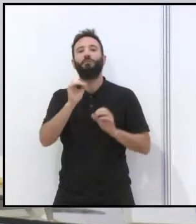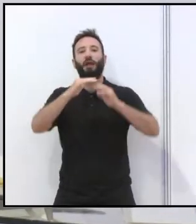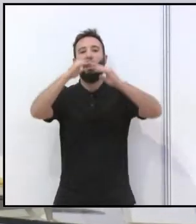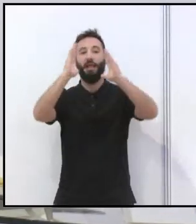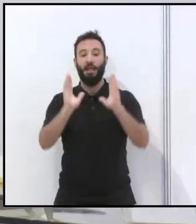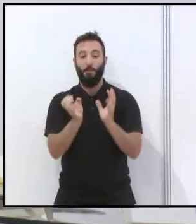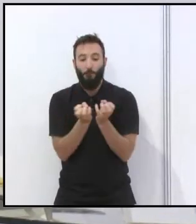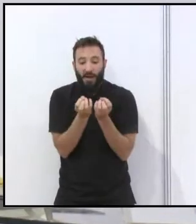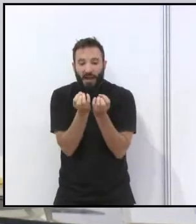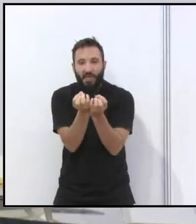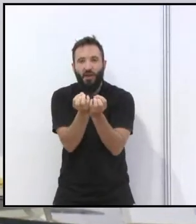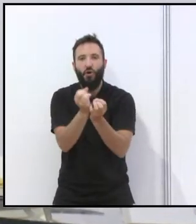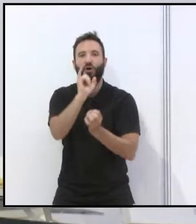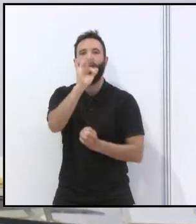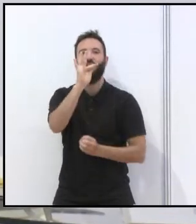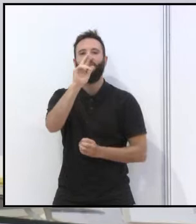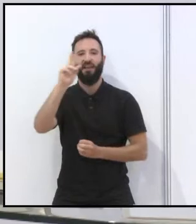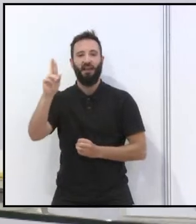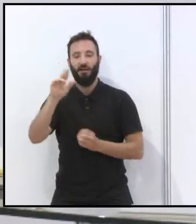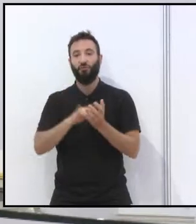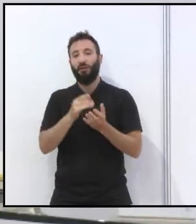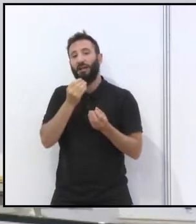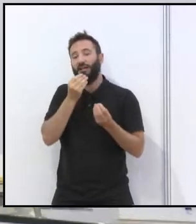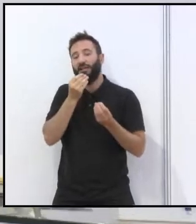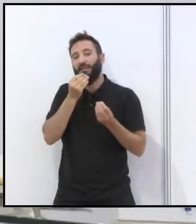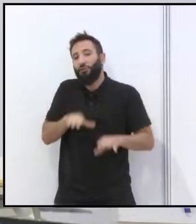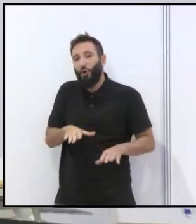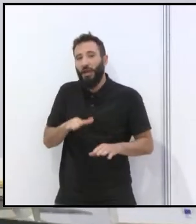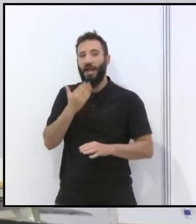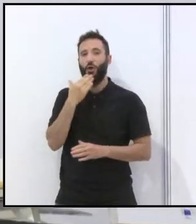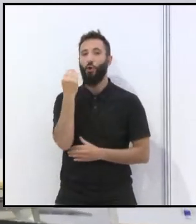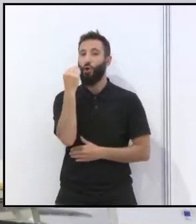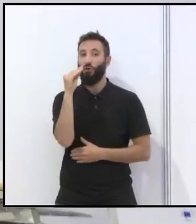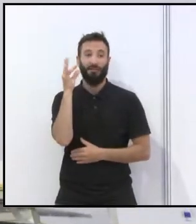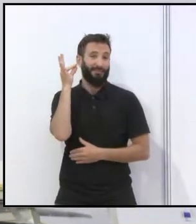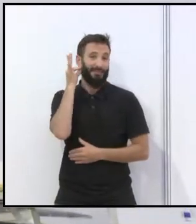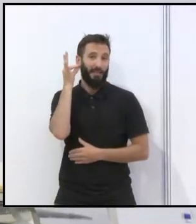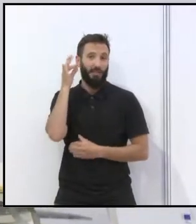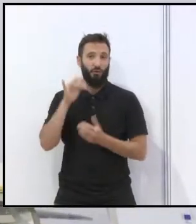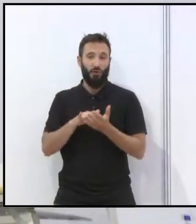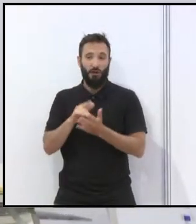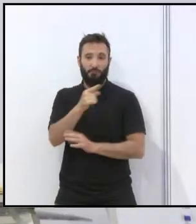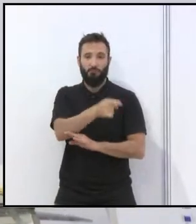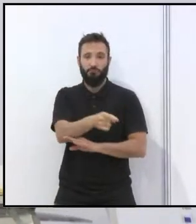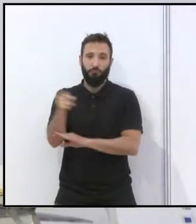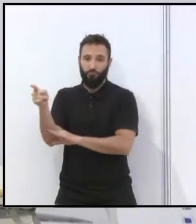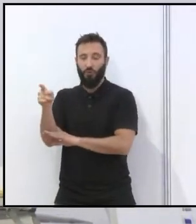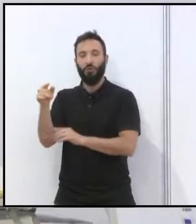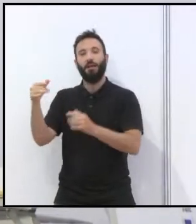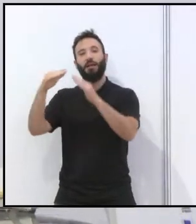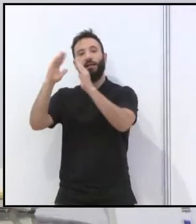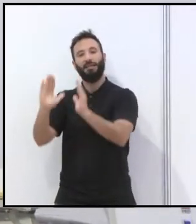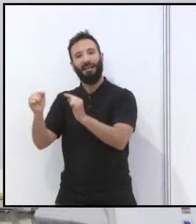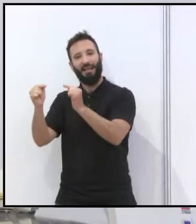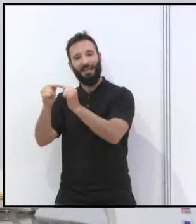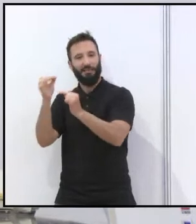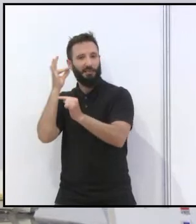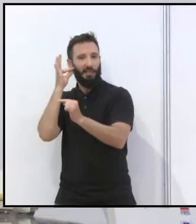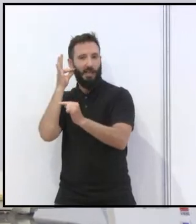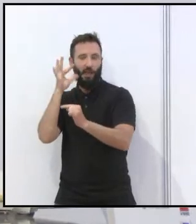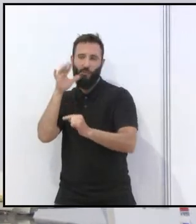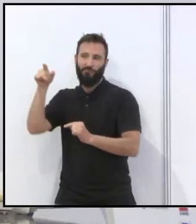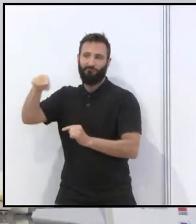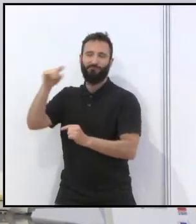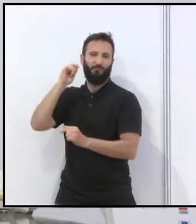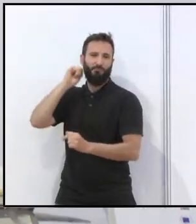narra la historia de una adolescente que se ve obligada a ir a la casa de sus tías, gente muy